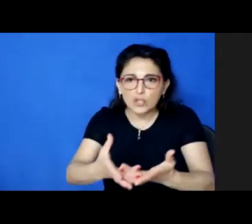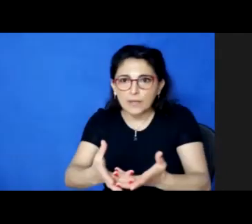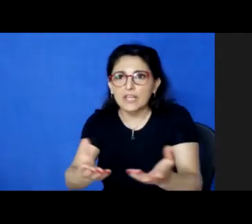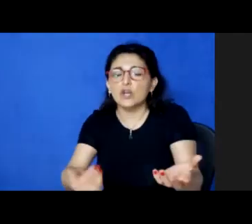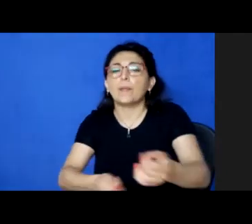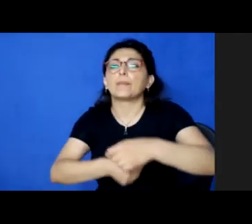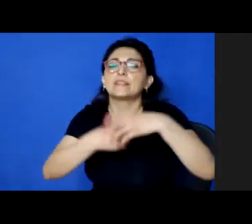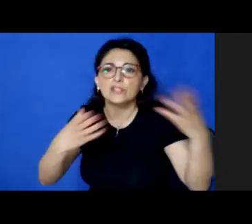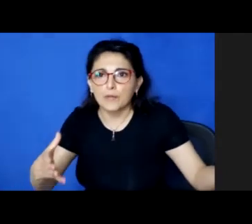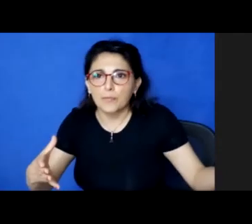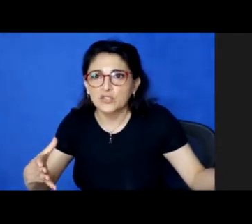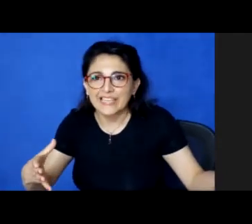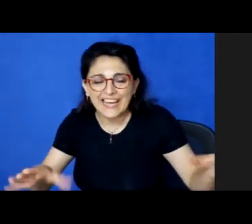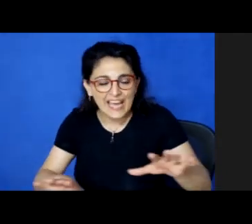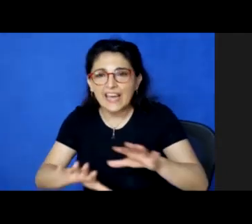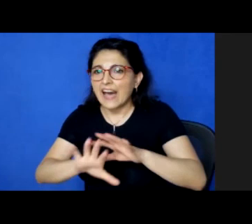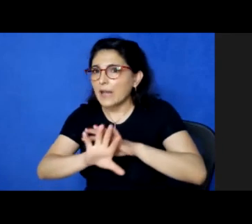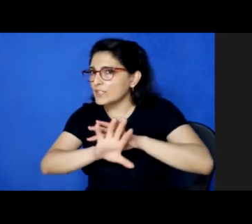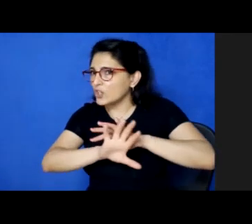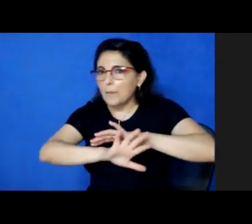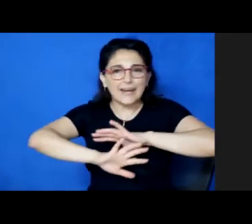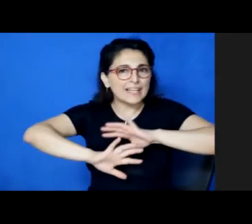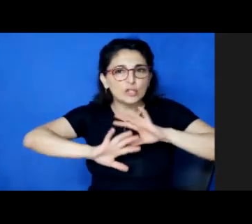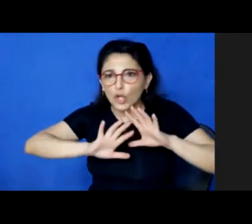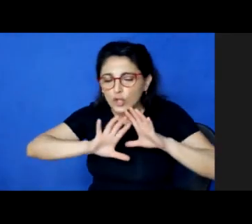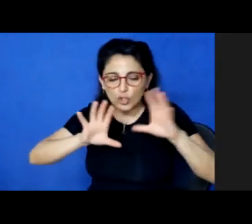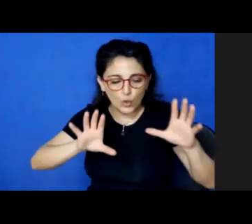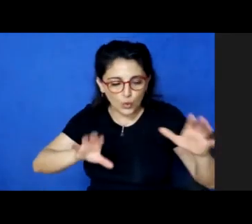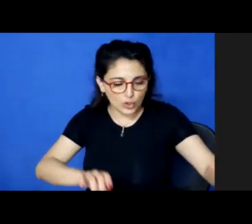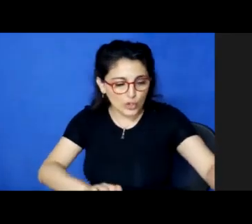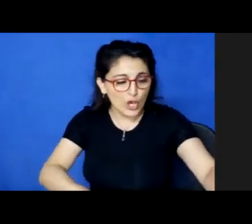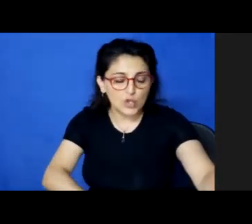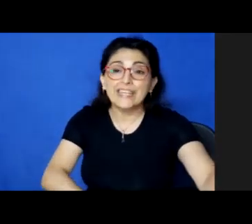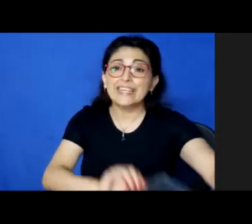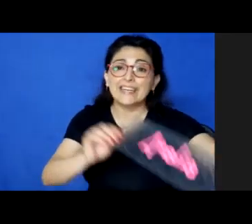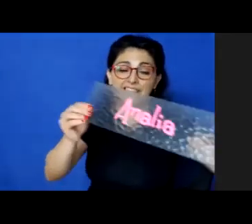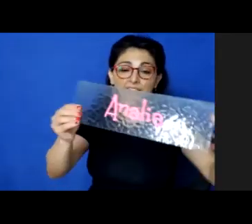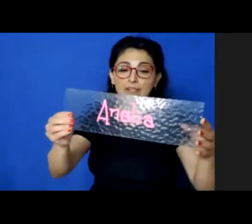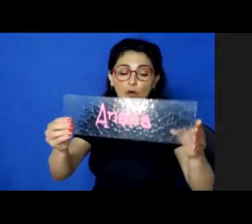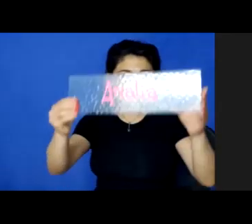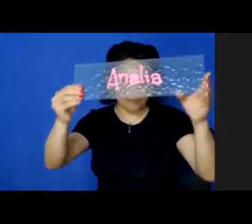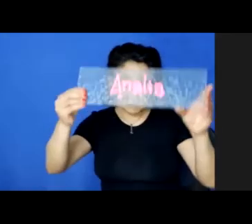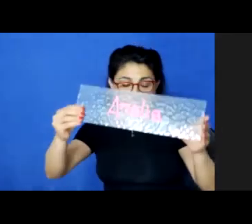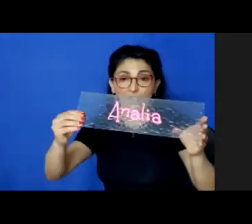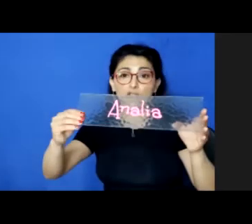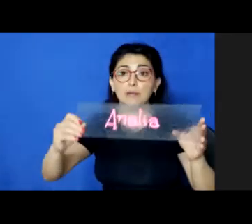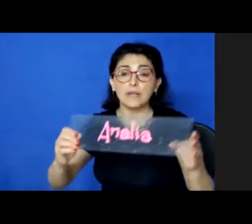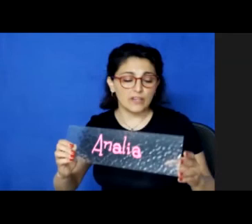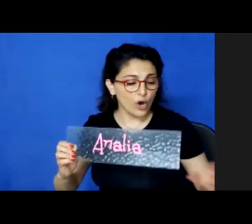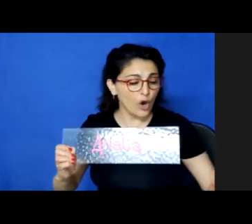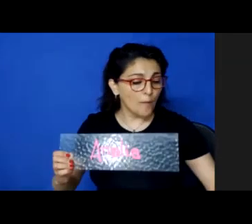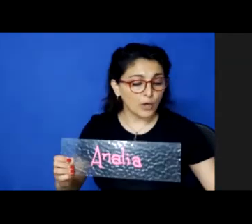pintar sobre vidrio, para pintar sobre porcelana. Hay versiones para todos los gustos. Yo elegí esta, la de versión para pintar